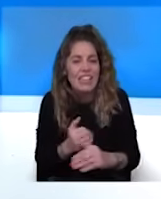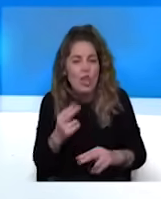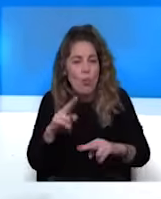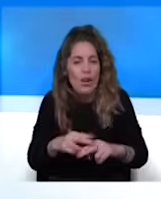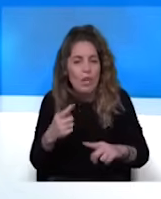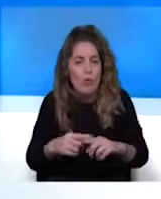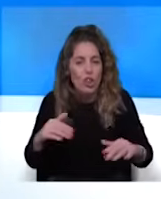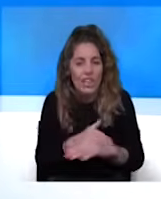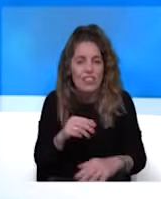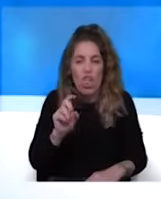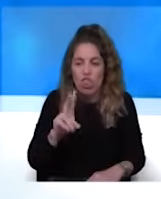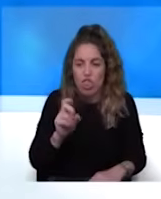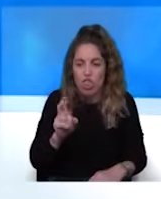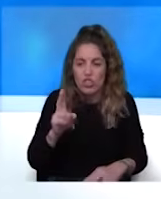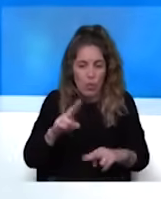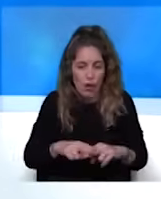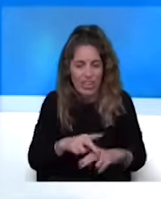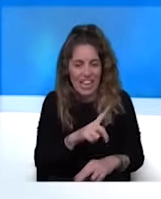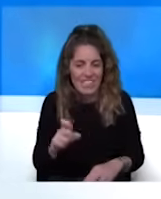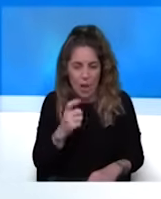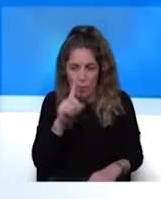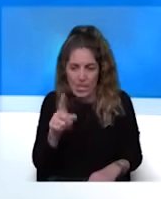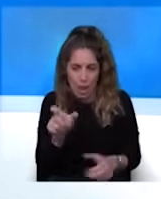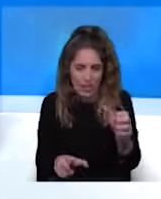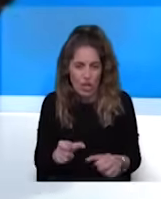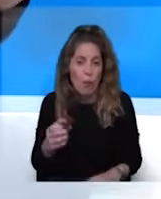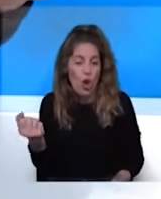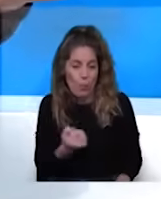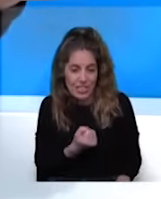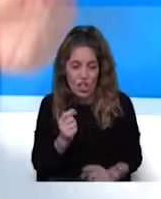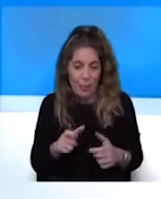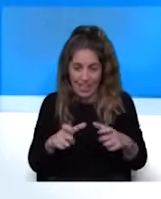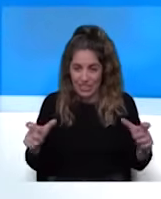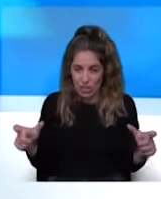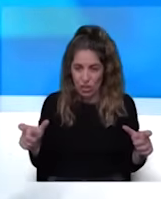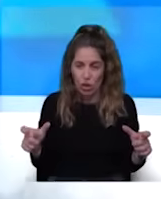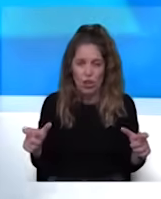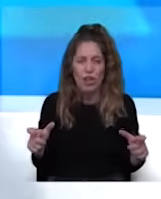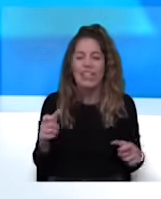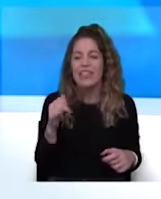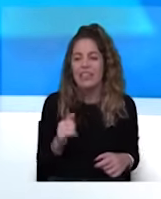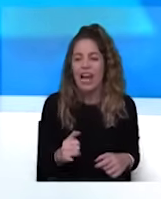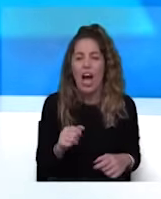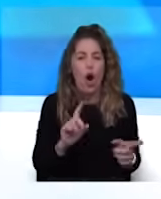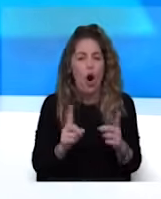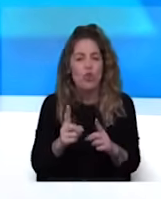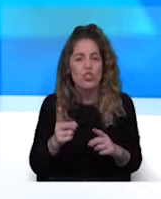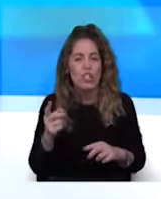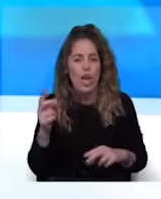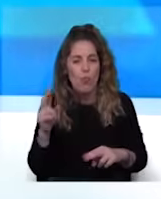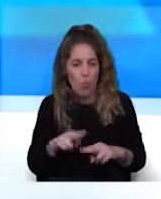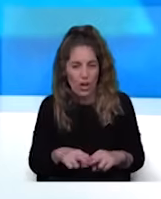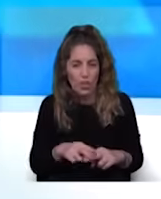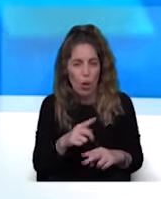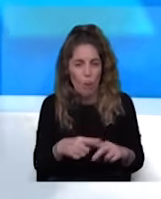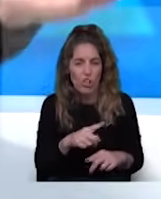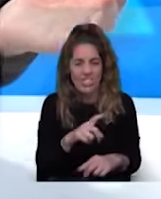tránsito 12 fallecidos cada 100,000 habitantes por homicidios también creció muchísimo y está en 11 fallecidos cada 100,000